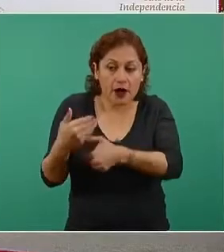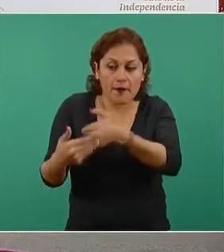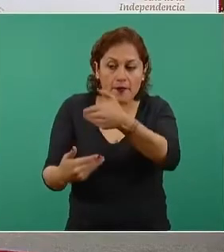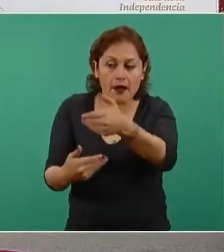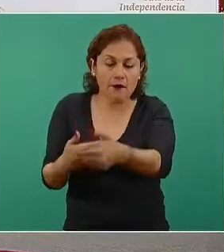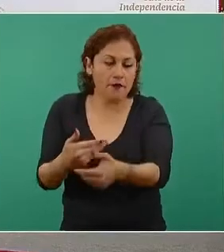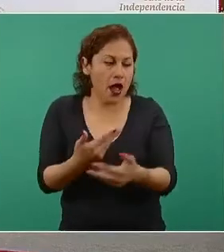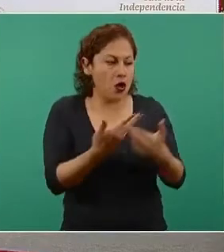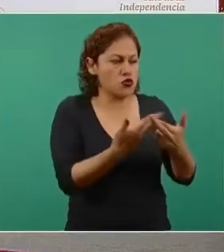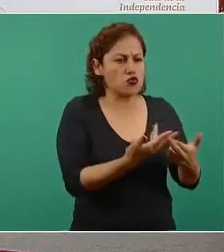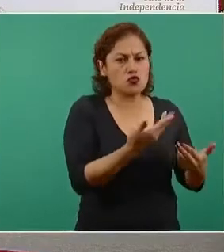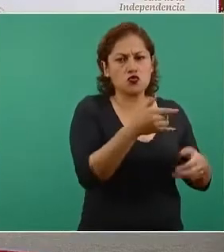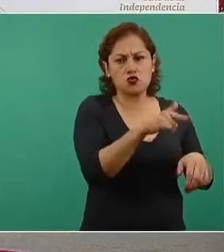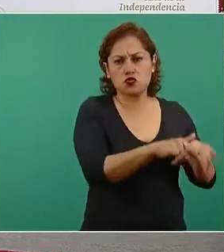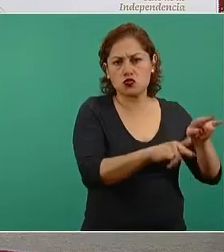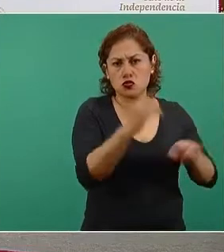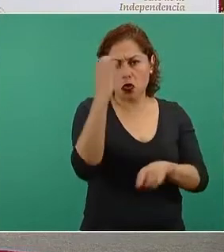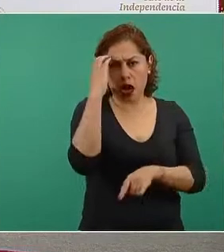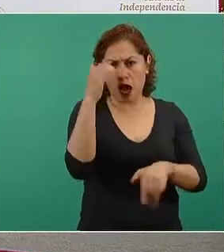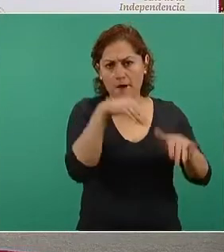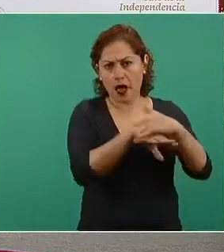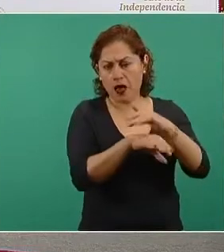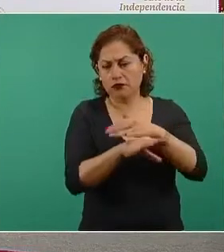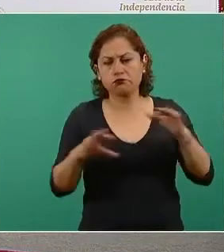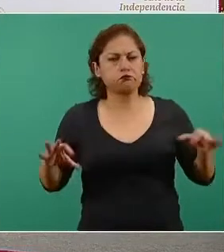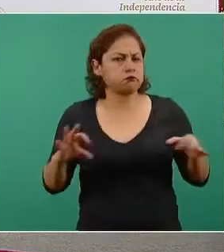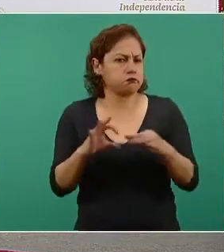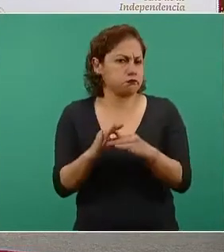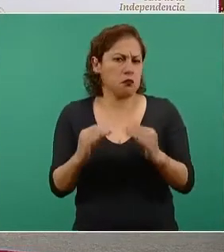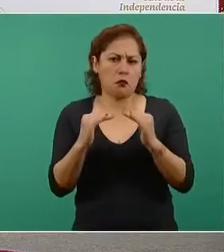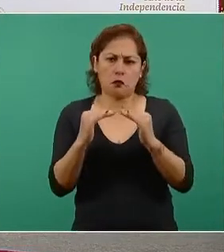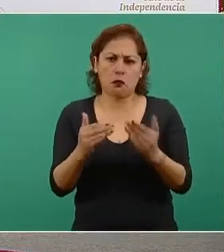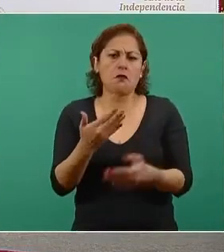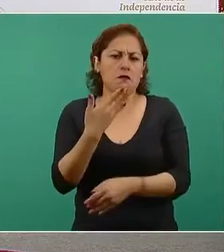Nacional de Vigilancia Epidemiológica.